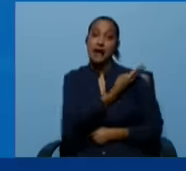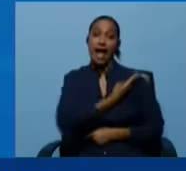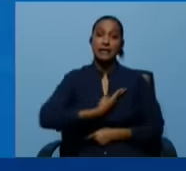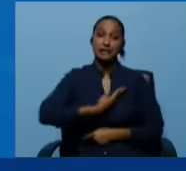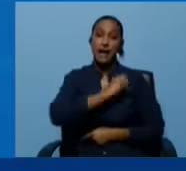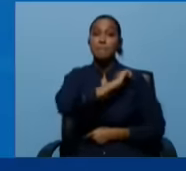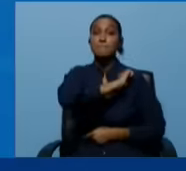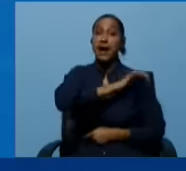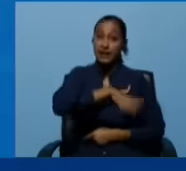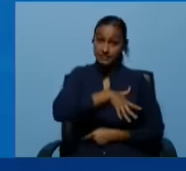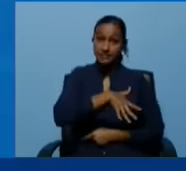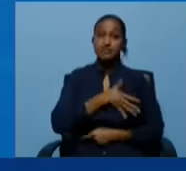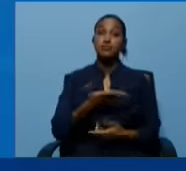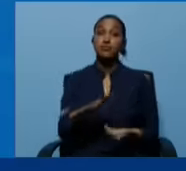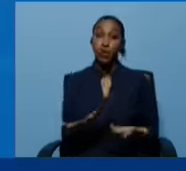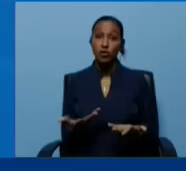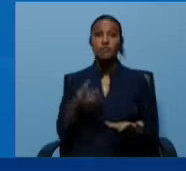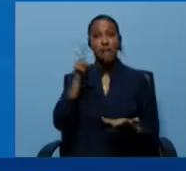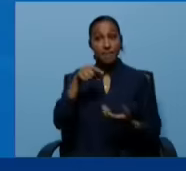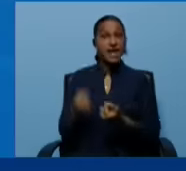de la masacre de Gaza.